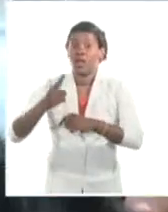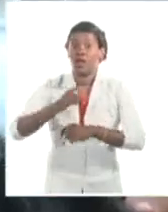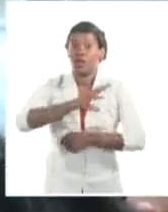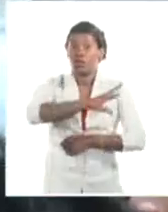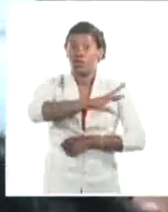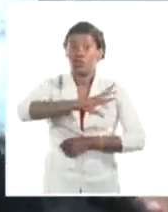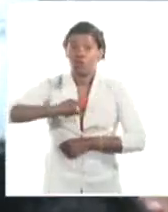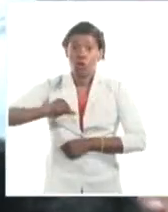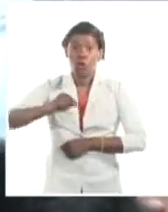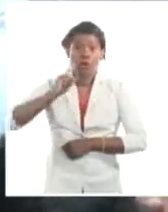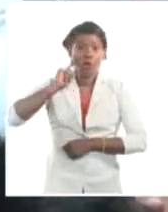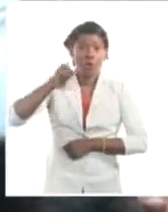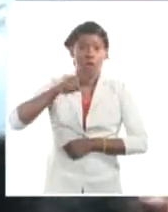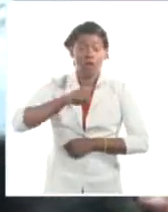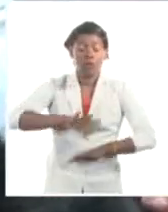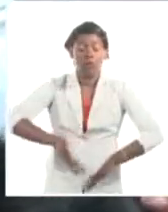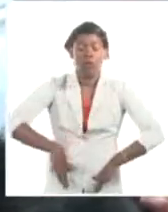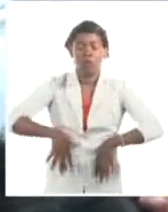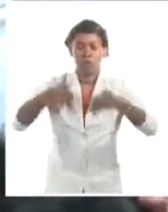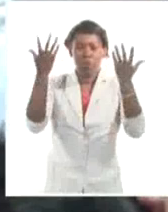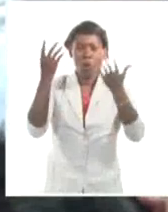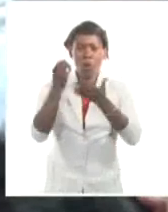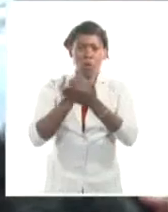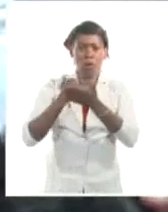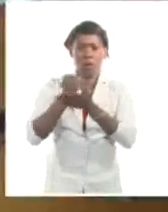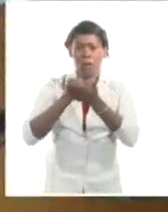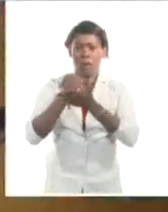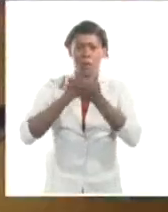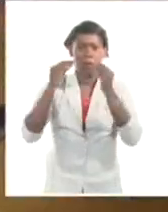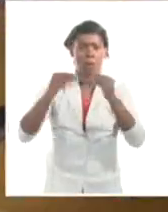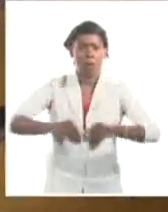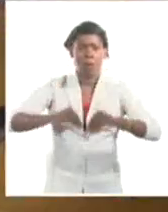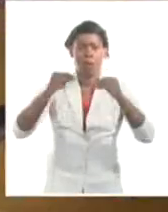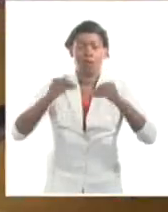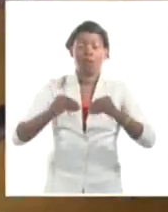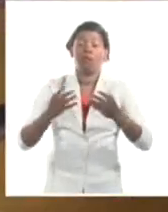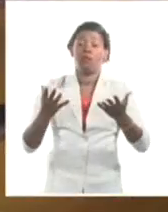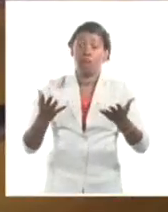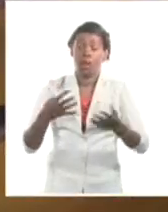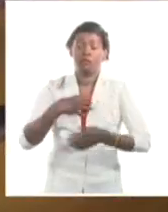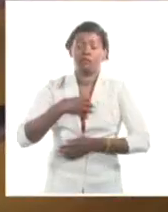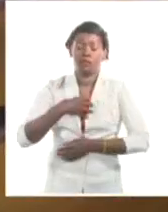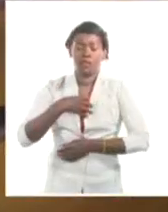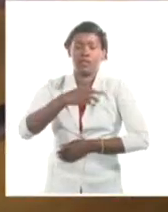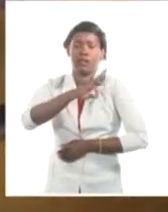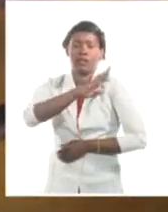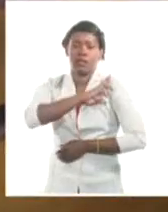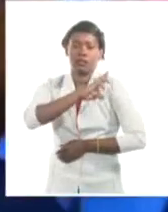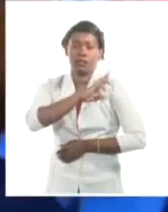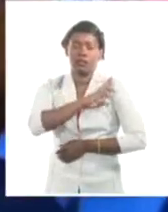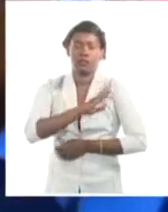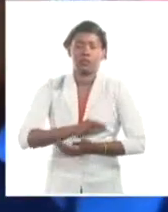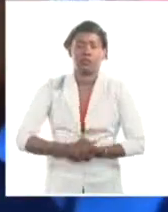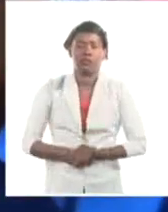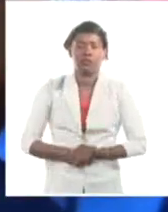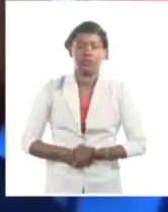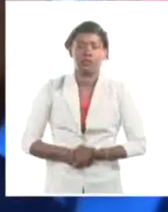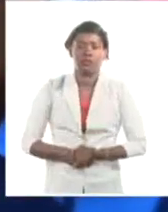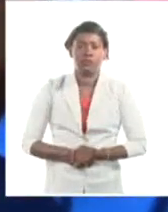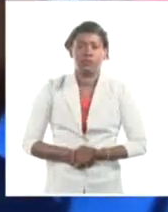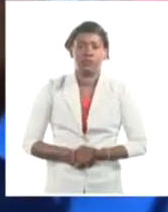lo que significa más información en próximas emisiones el camarógrafo Miguel Román y Manolo Rodríguez salas sistema